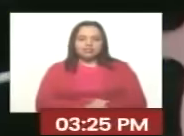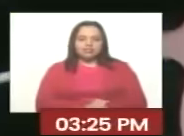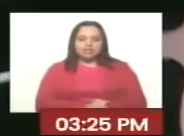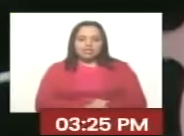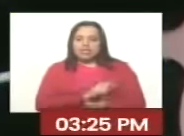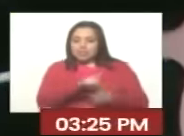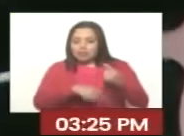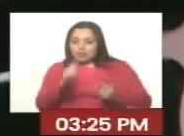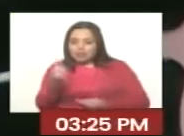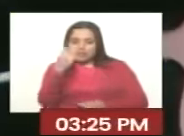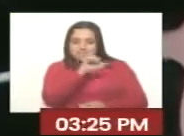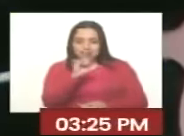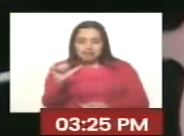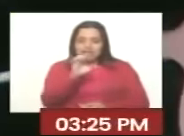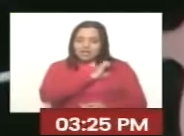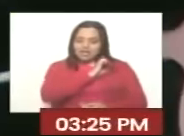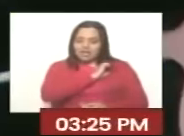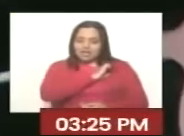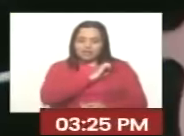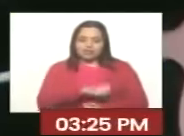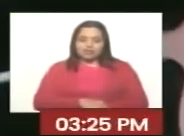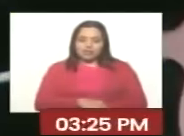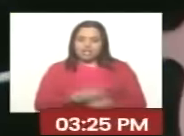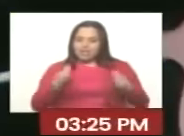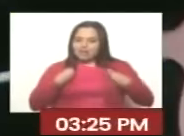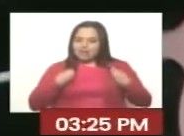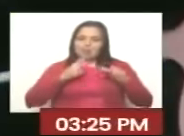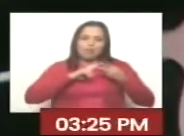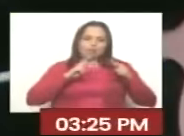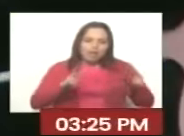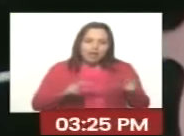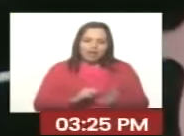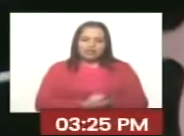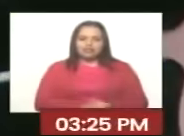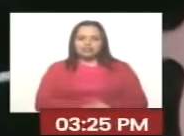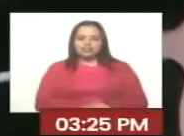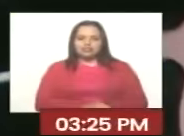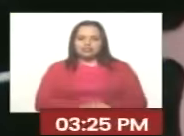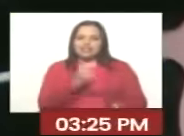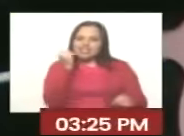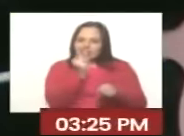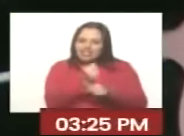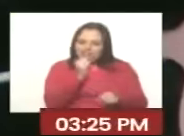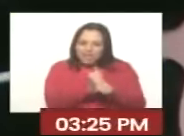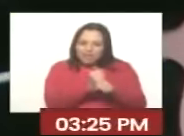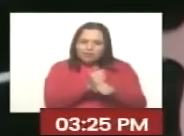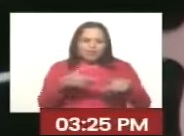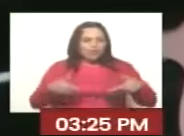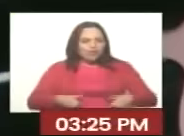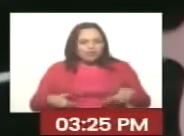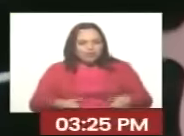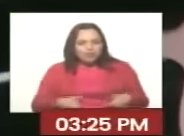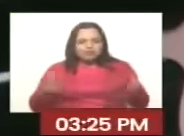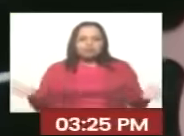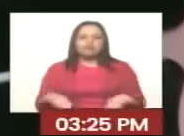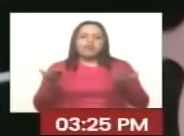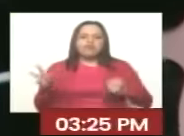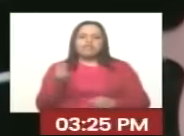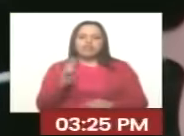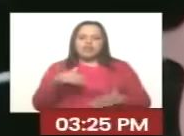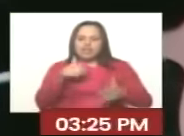de la primera semana de enero, que vivamos en paz, que trabajemos, que luchemos por sacar Venezuela